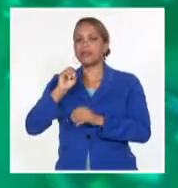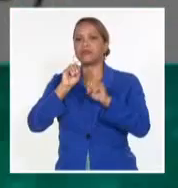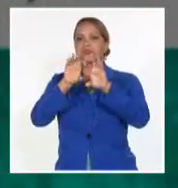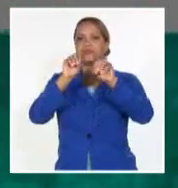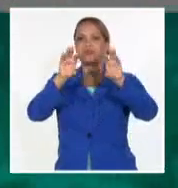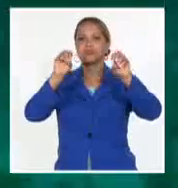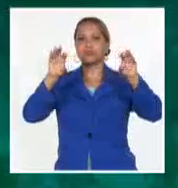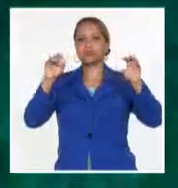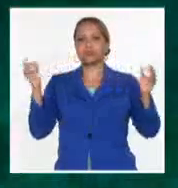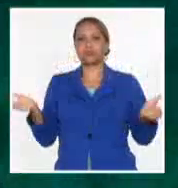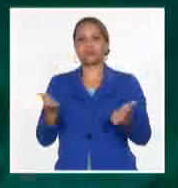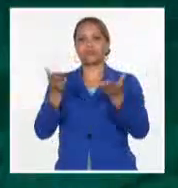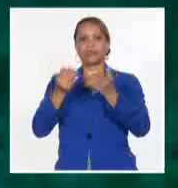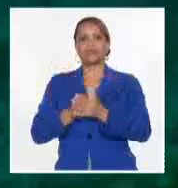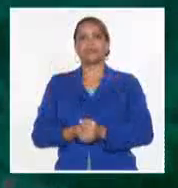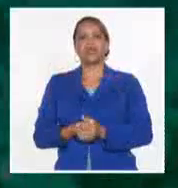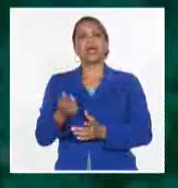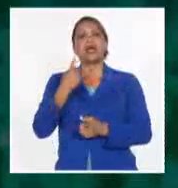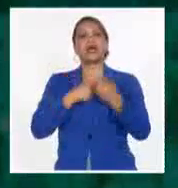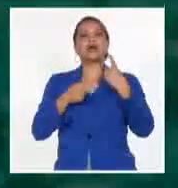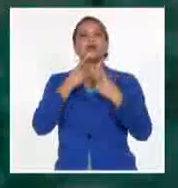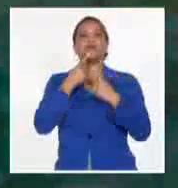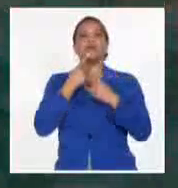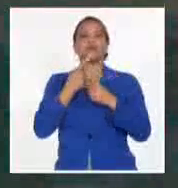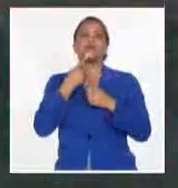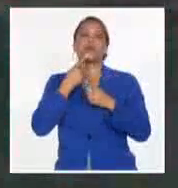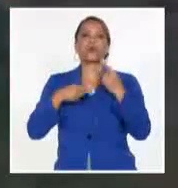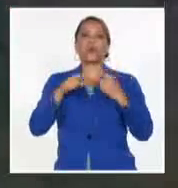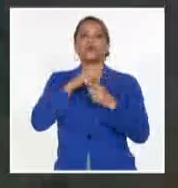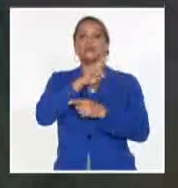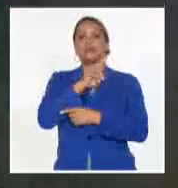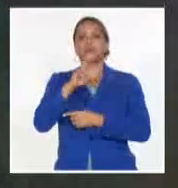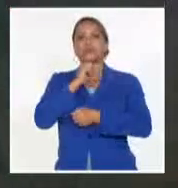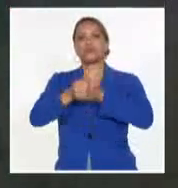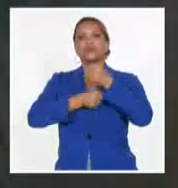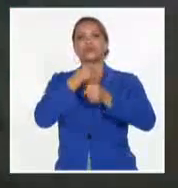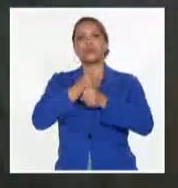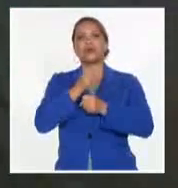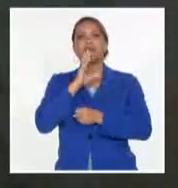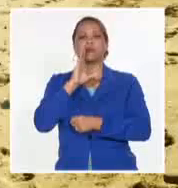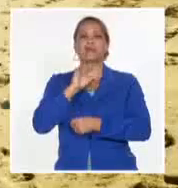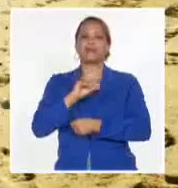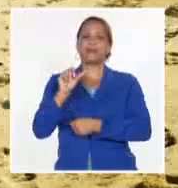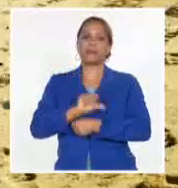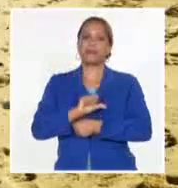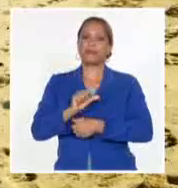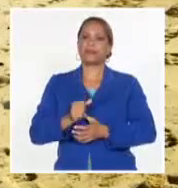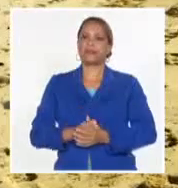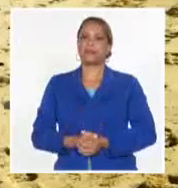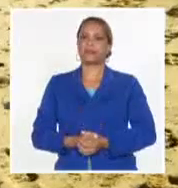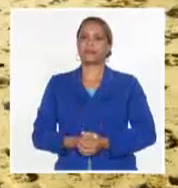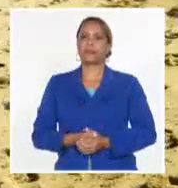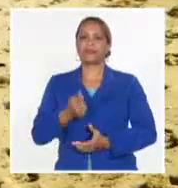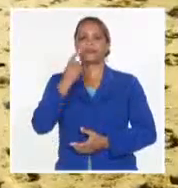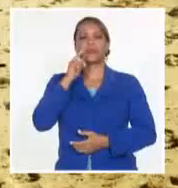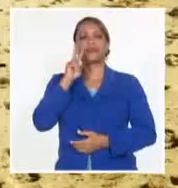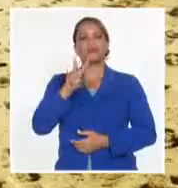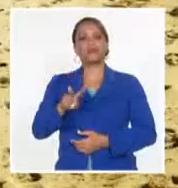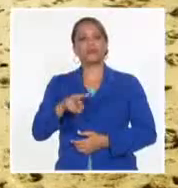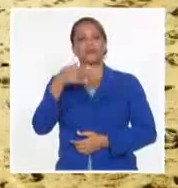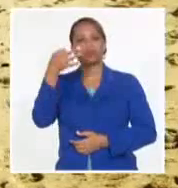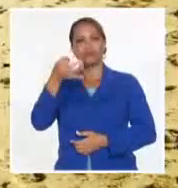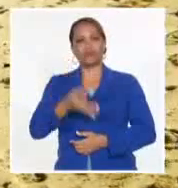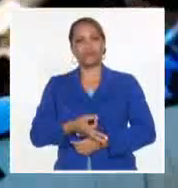modo, e incluso algunos medios anticubanos las utilizaron para politizar el tema. Con una visión más honesta y apegada